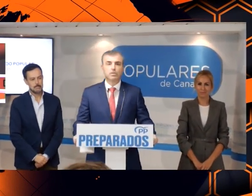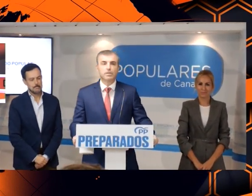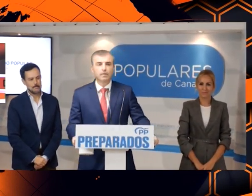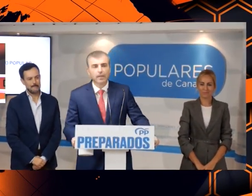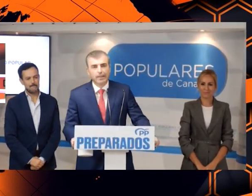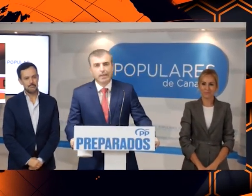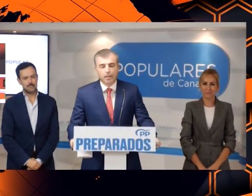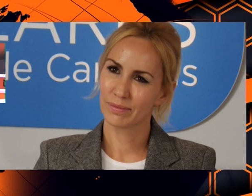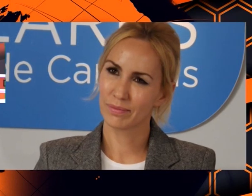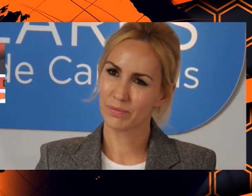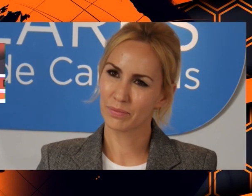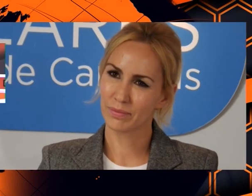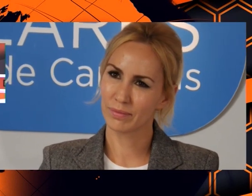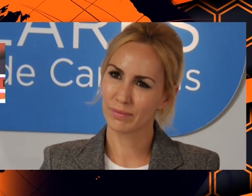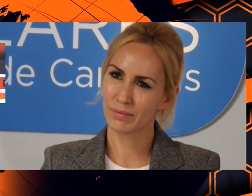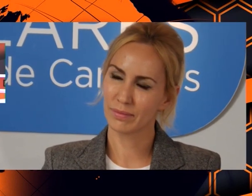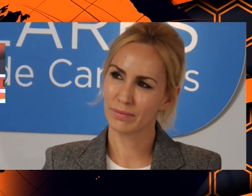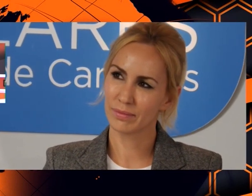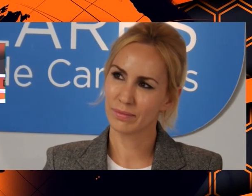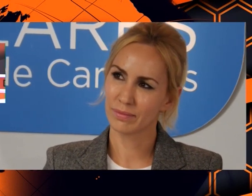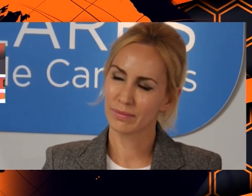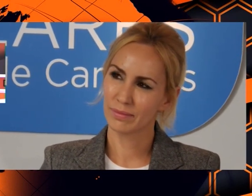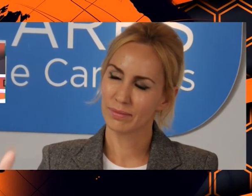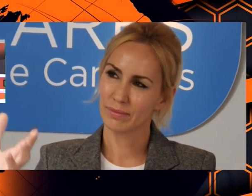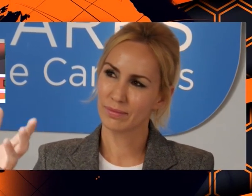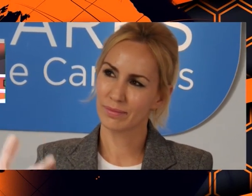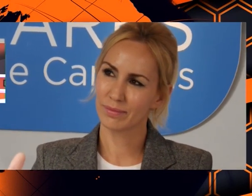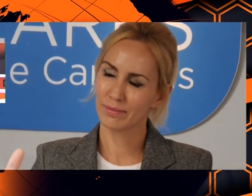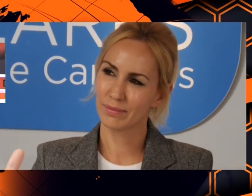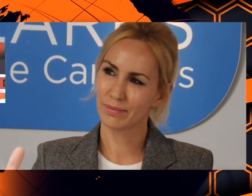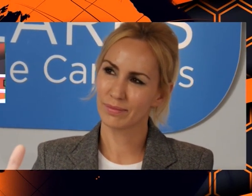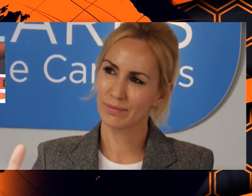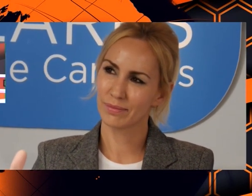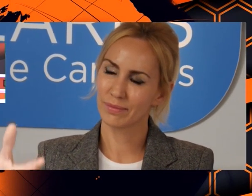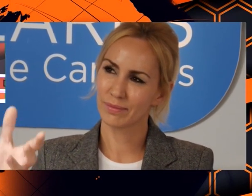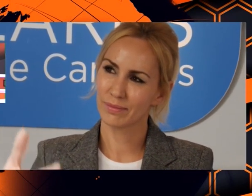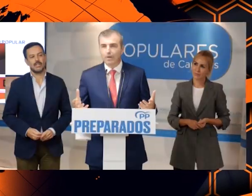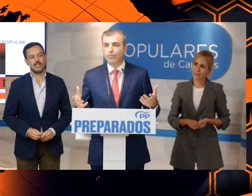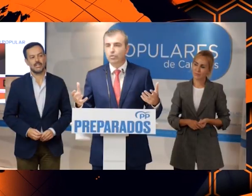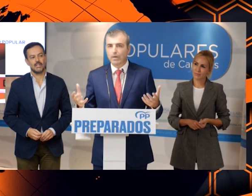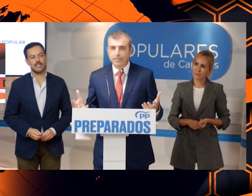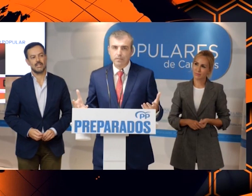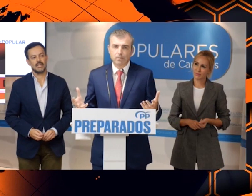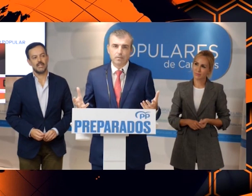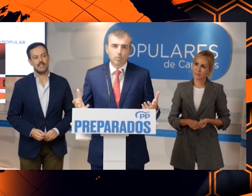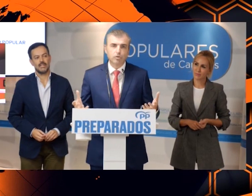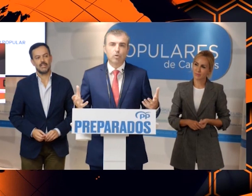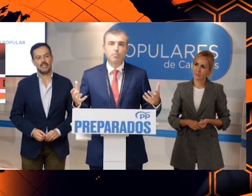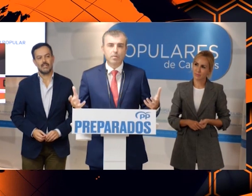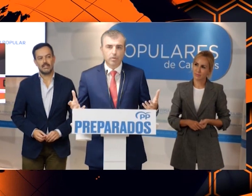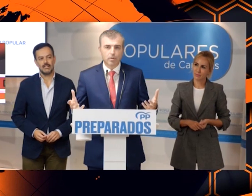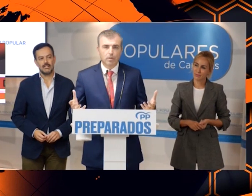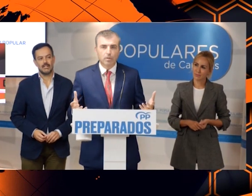atender a los medios de comunicación, que bueno, que tiene ilusión, que es una decisión que ha tomado pues muy meditada y que muy estudiada, y bueno, que ha decidido dar este